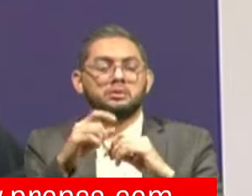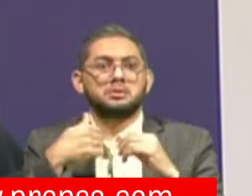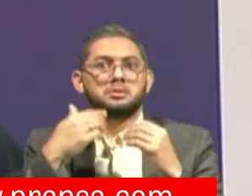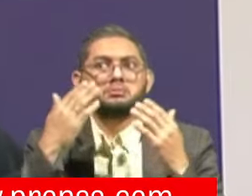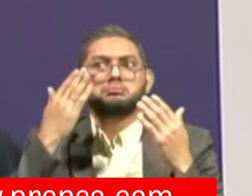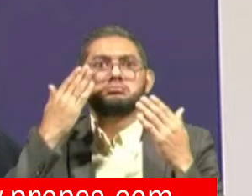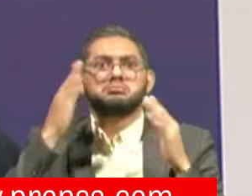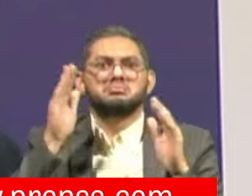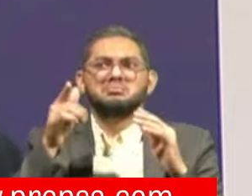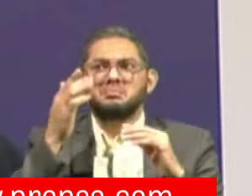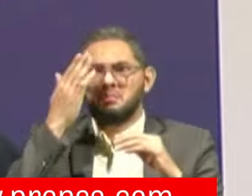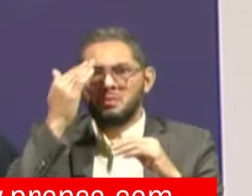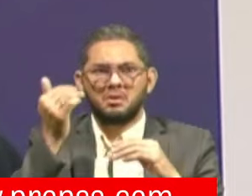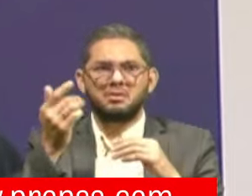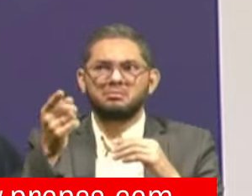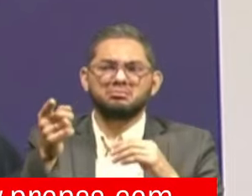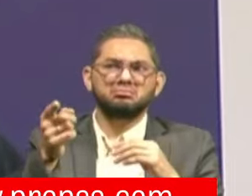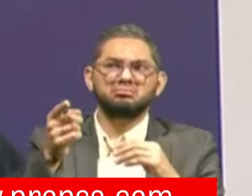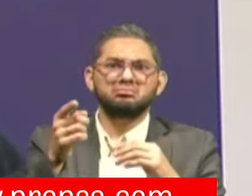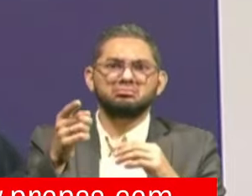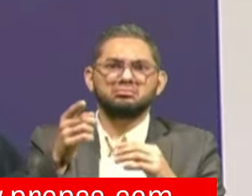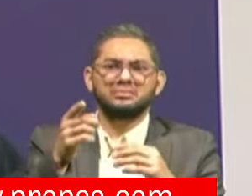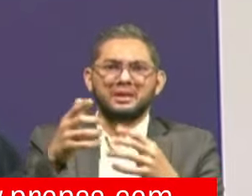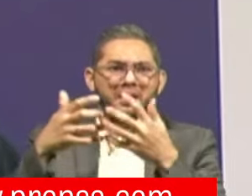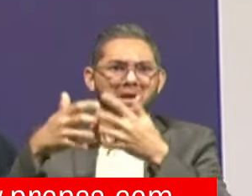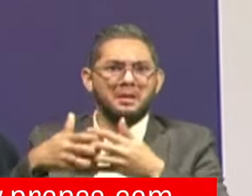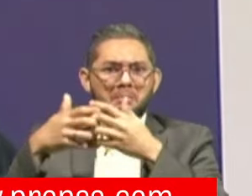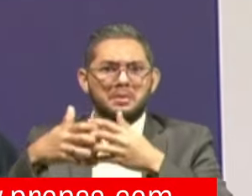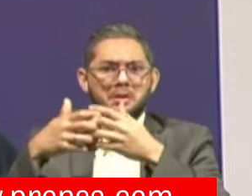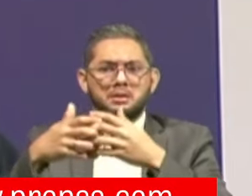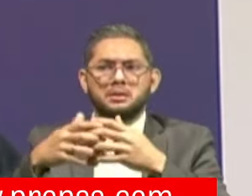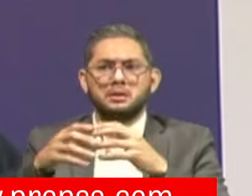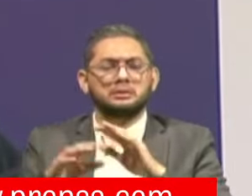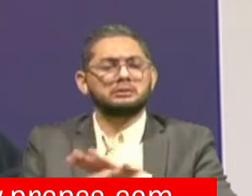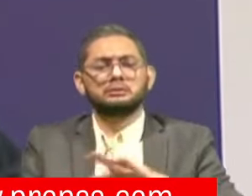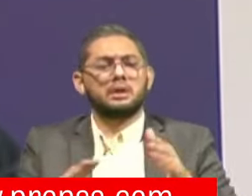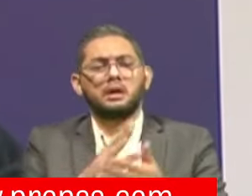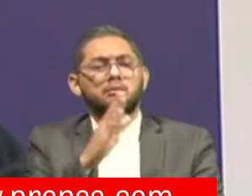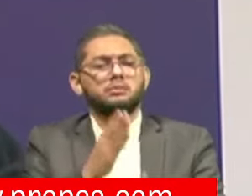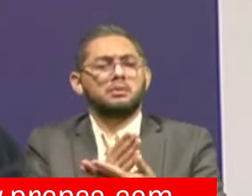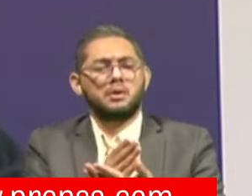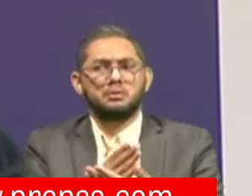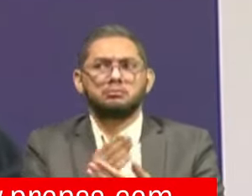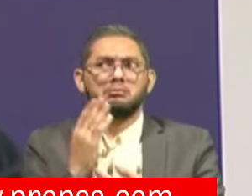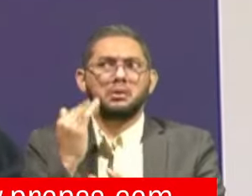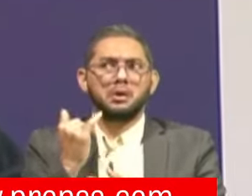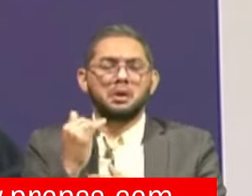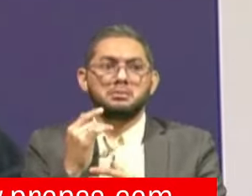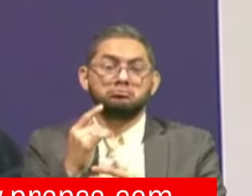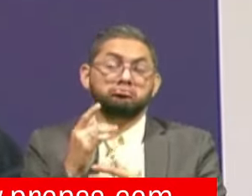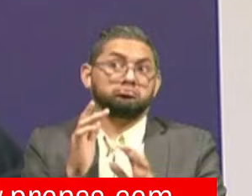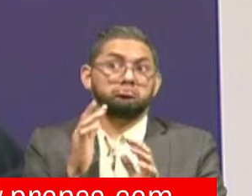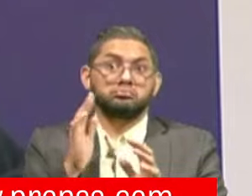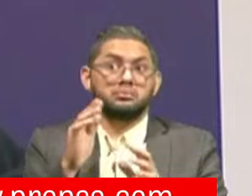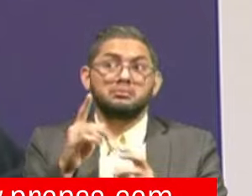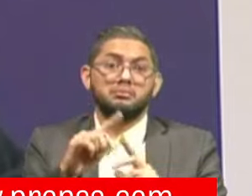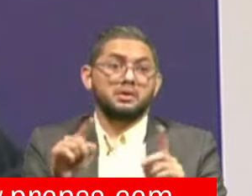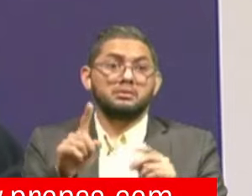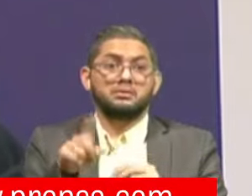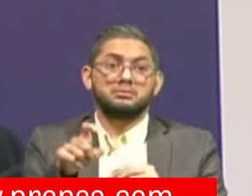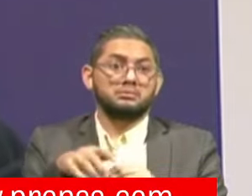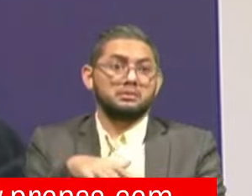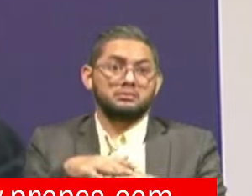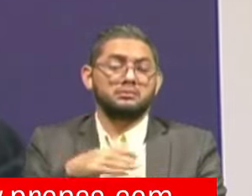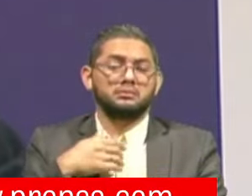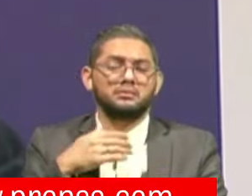Desconozco las causas que motivan a la empresa a no prestar el servicio, pero se tiene que resolver lo antes posible. Yo estoy seguro